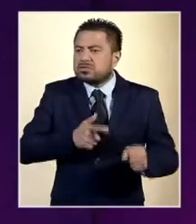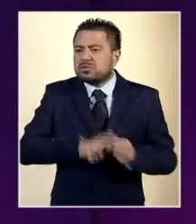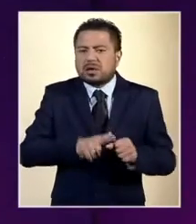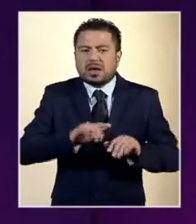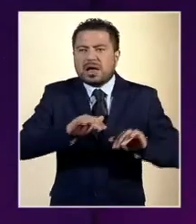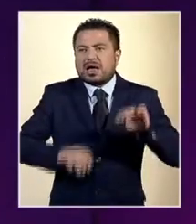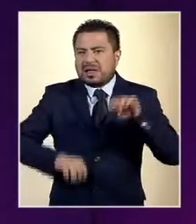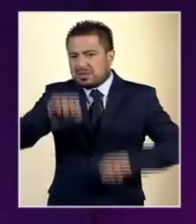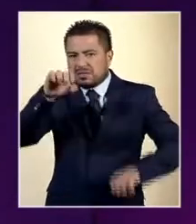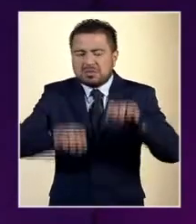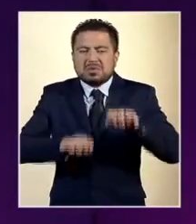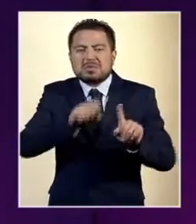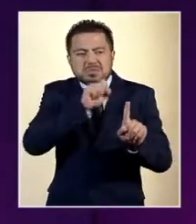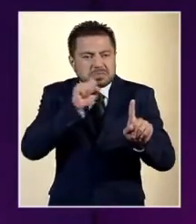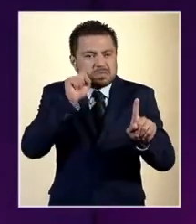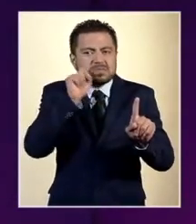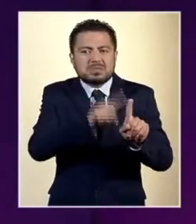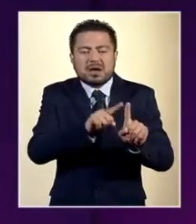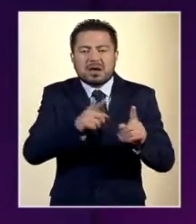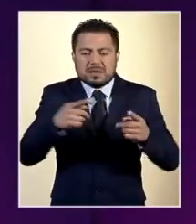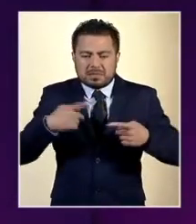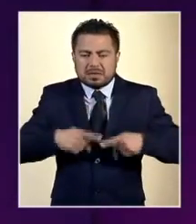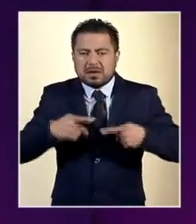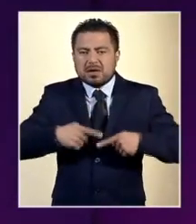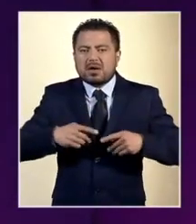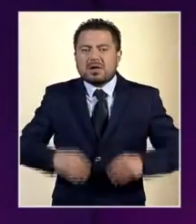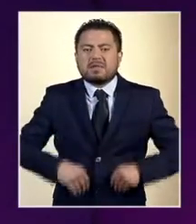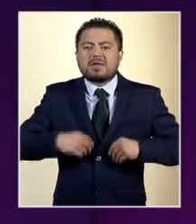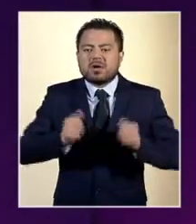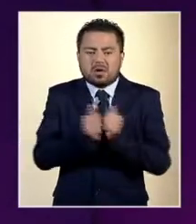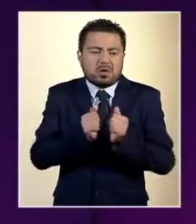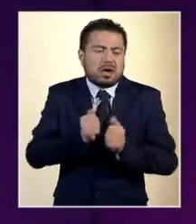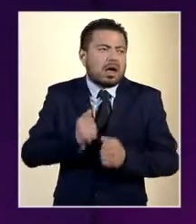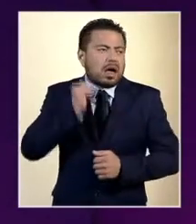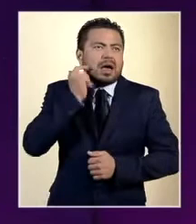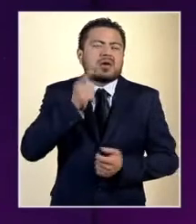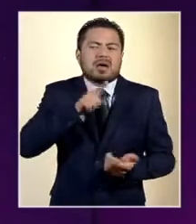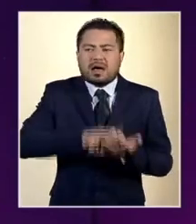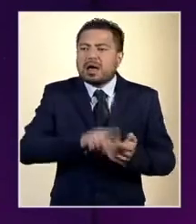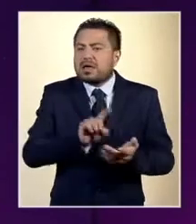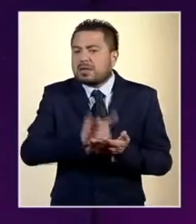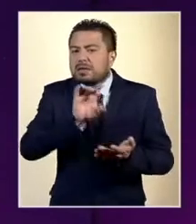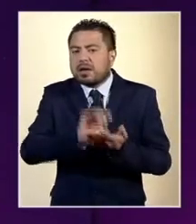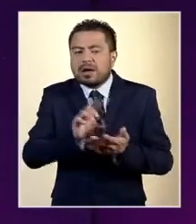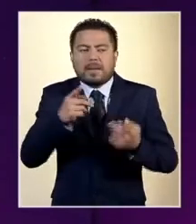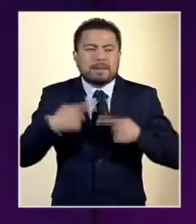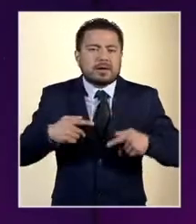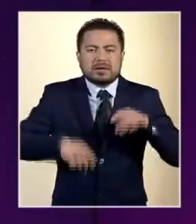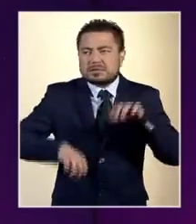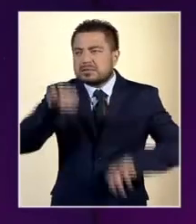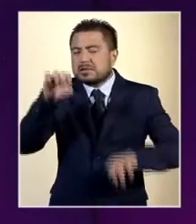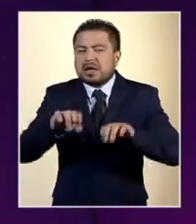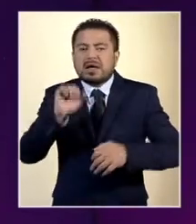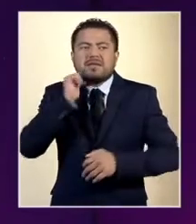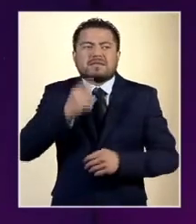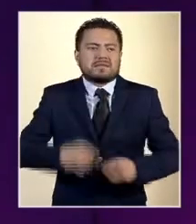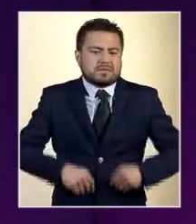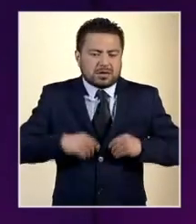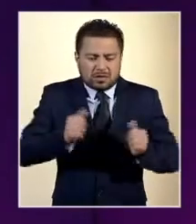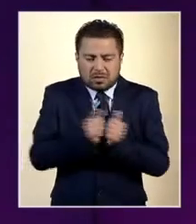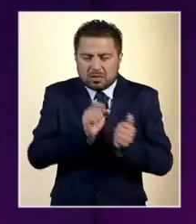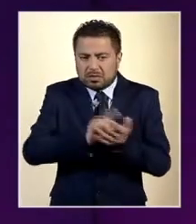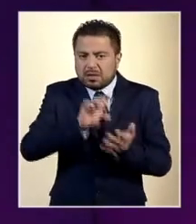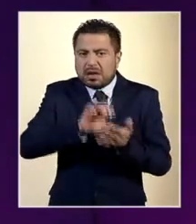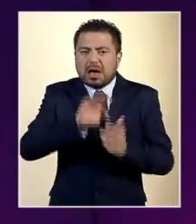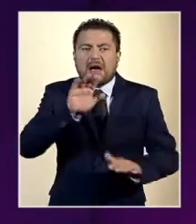personas mayores, también precisamente de las personas que viven con alguna discapacidad, pensémoslo en una persona mayor que vive con alguna discapacidad que